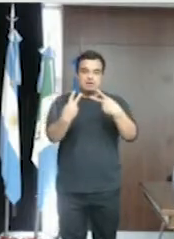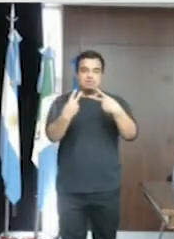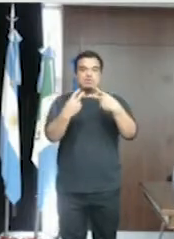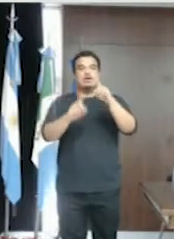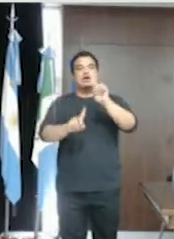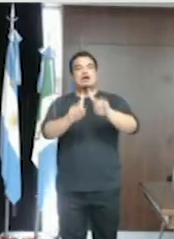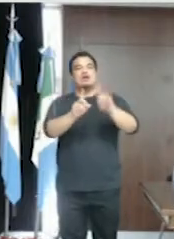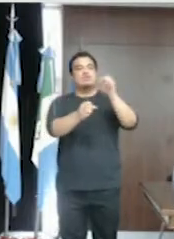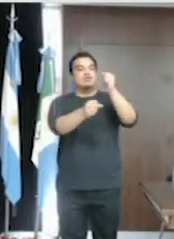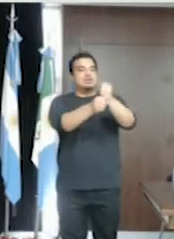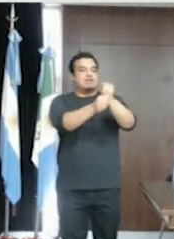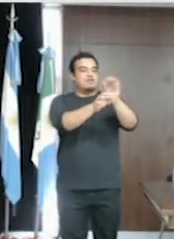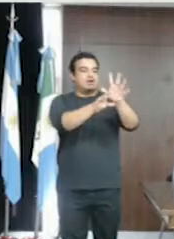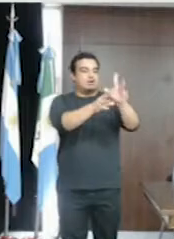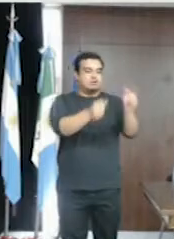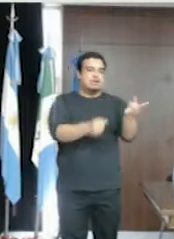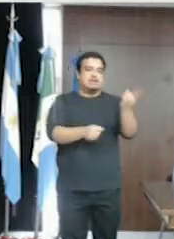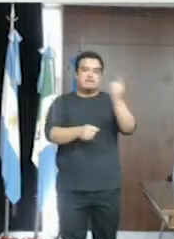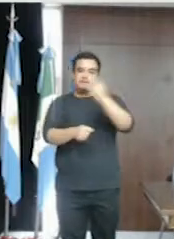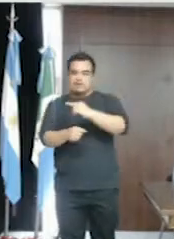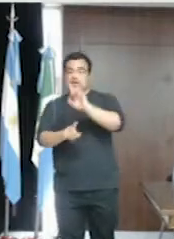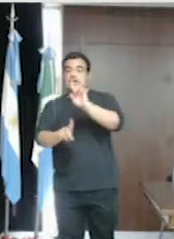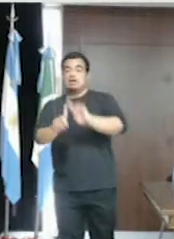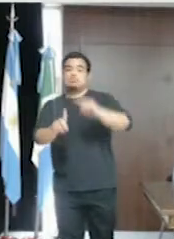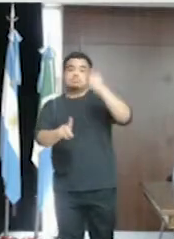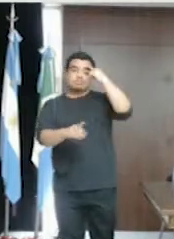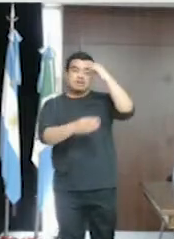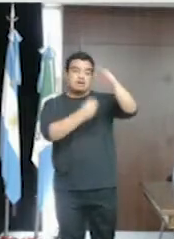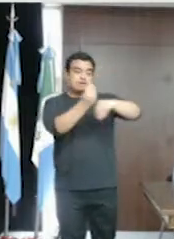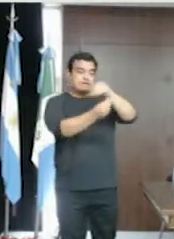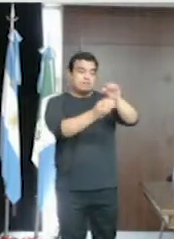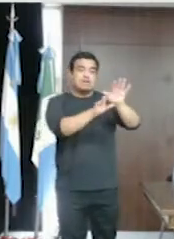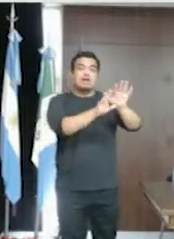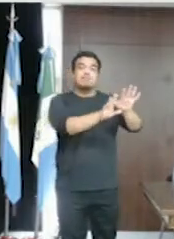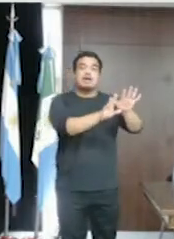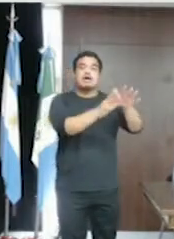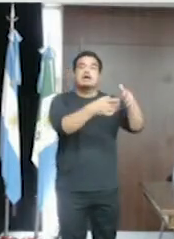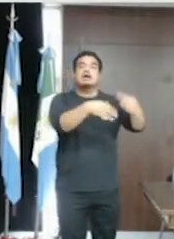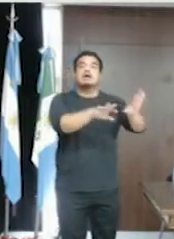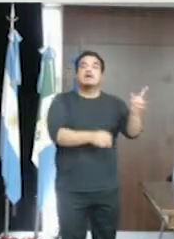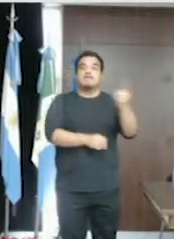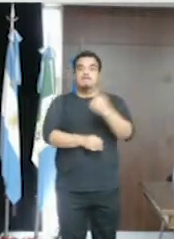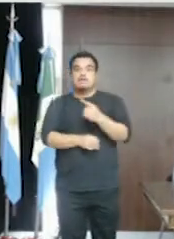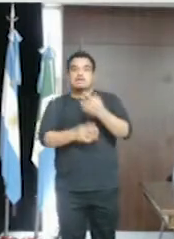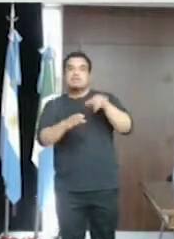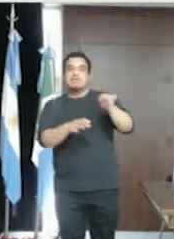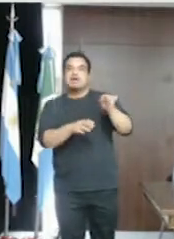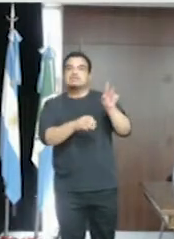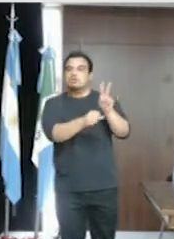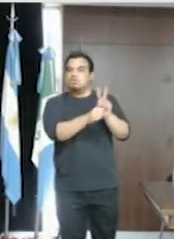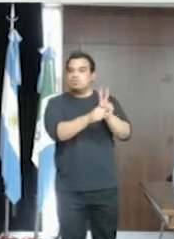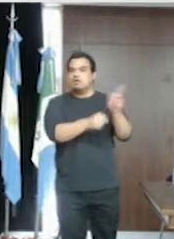del trabajo, para dejar a algún familiar, ¿por qué no alguna persona a quien están cuidando?